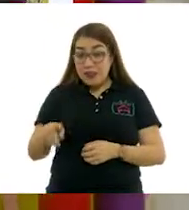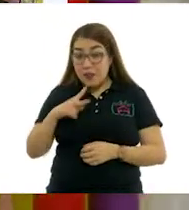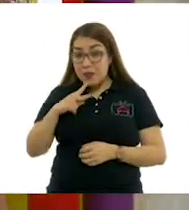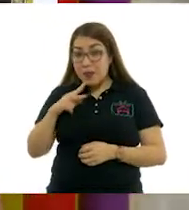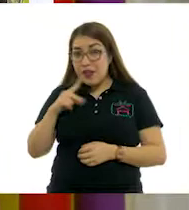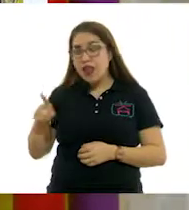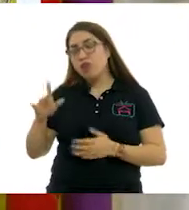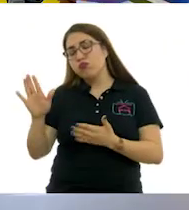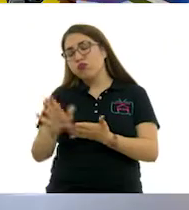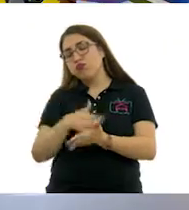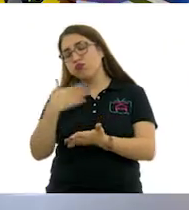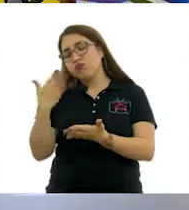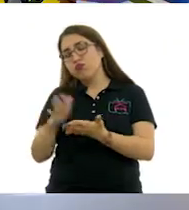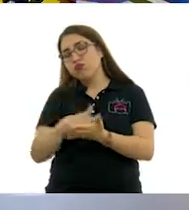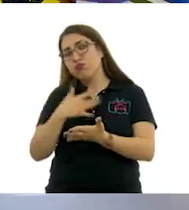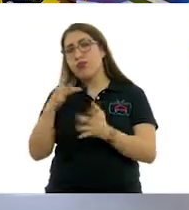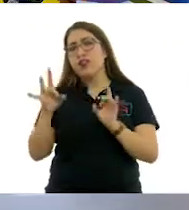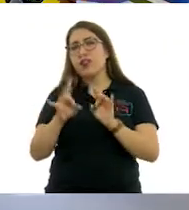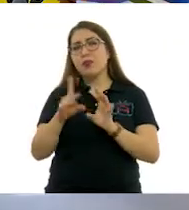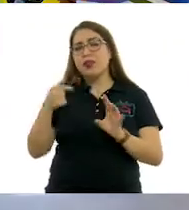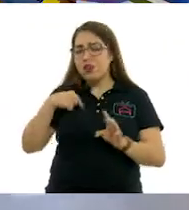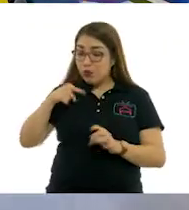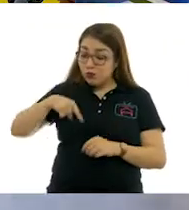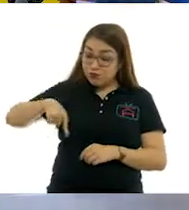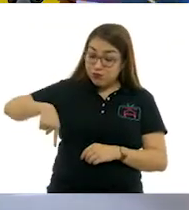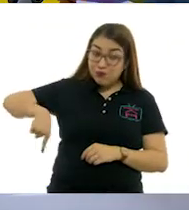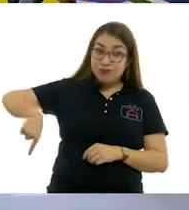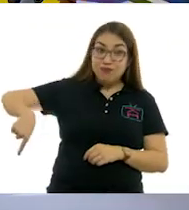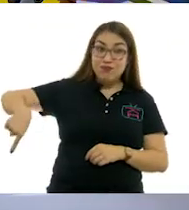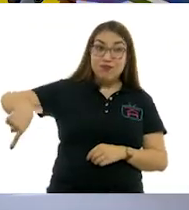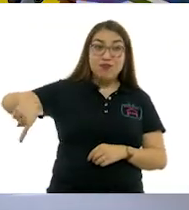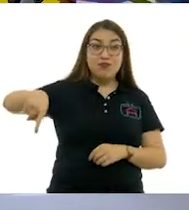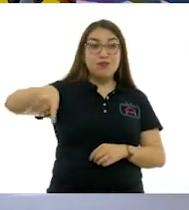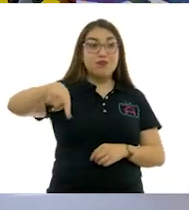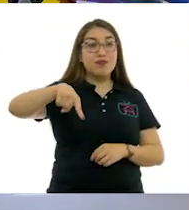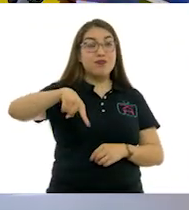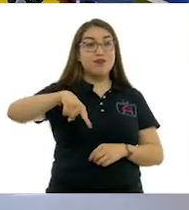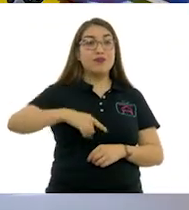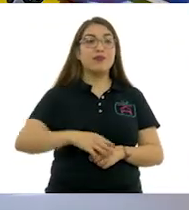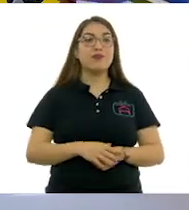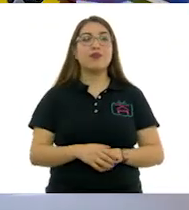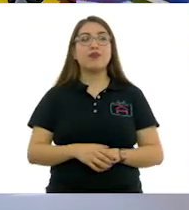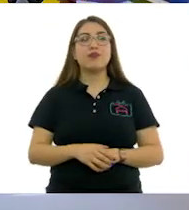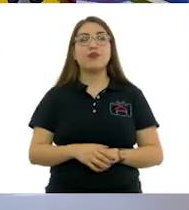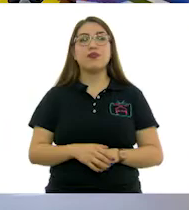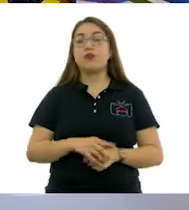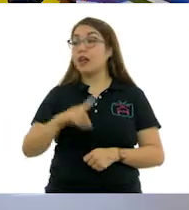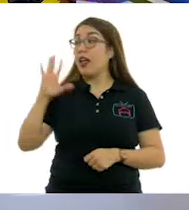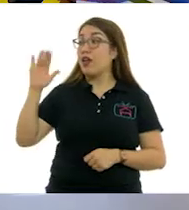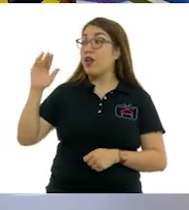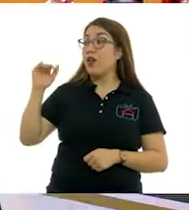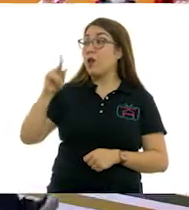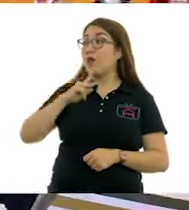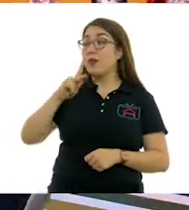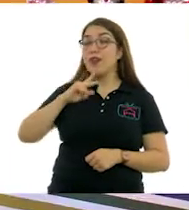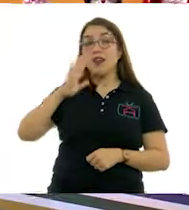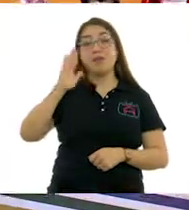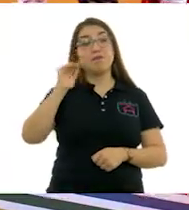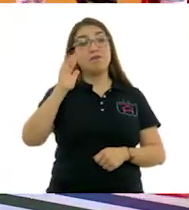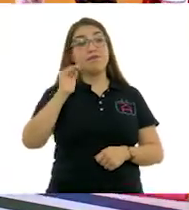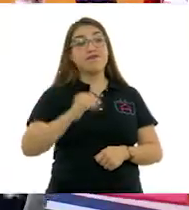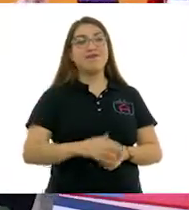periódico. Leyendo, y entonces yo voy y le doy una vuelta. Y entonces recorro. y le digo adiós, papá. Adiós,